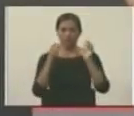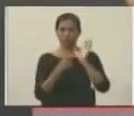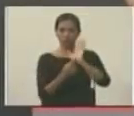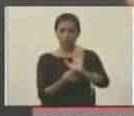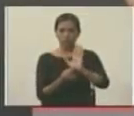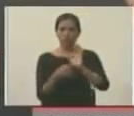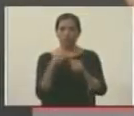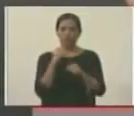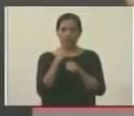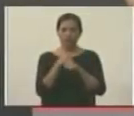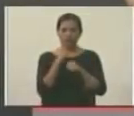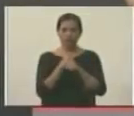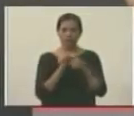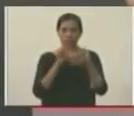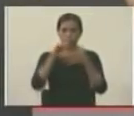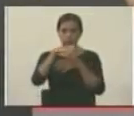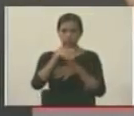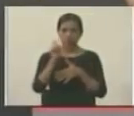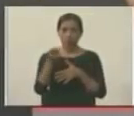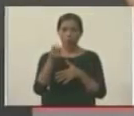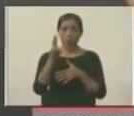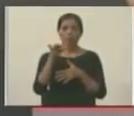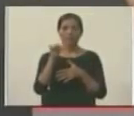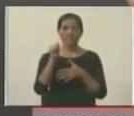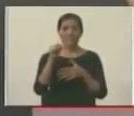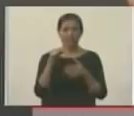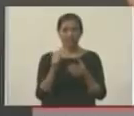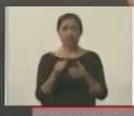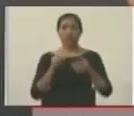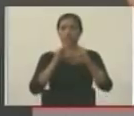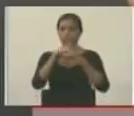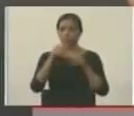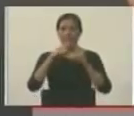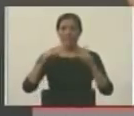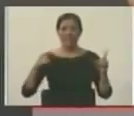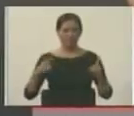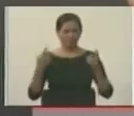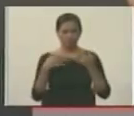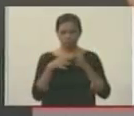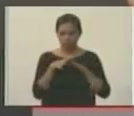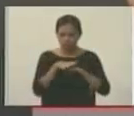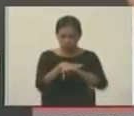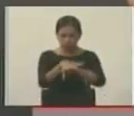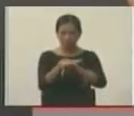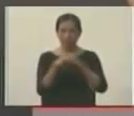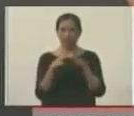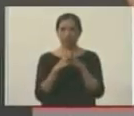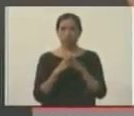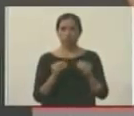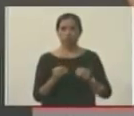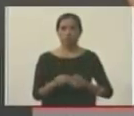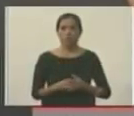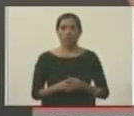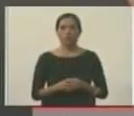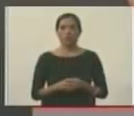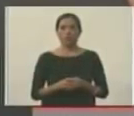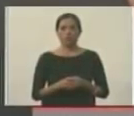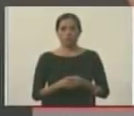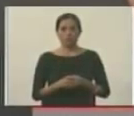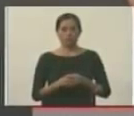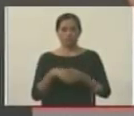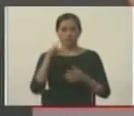de Guayana, todos los trabajadores del Guri, de Corpoelep, los trabajadores de Sidor,